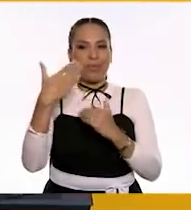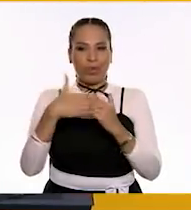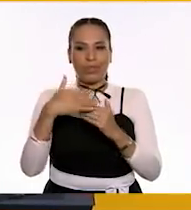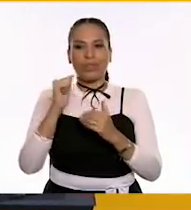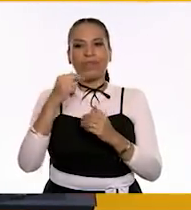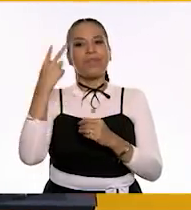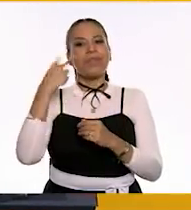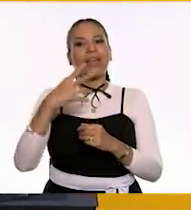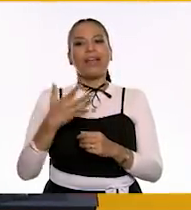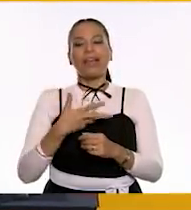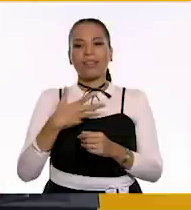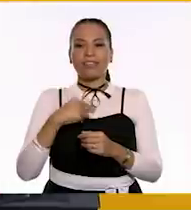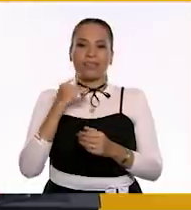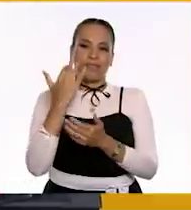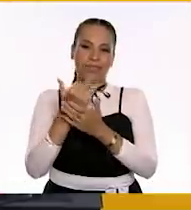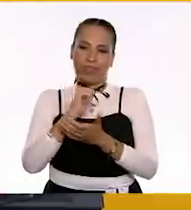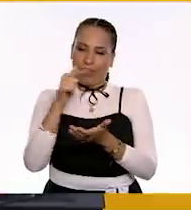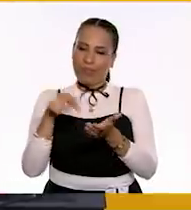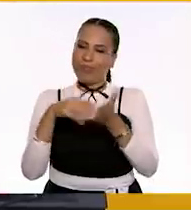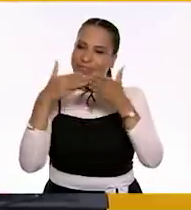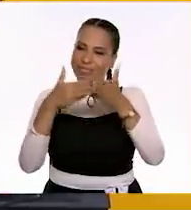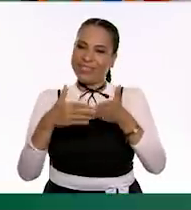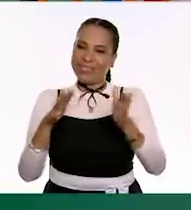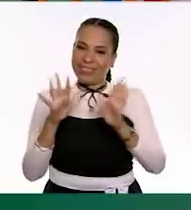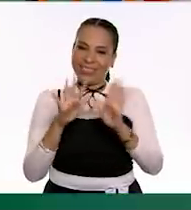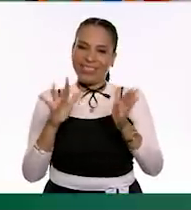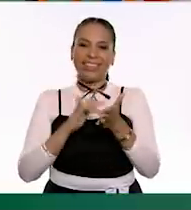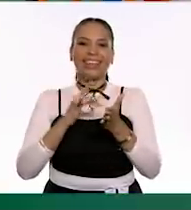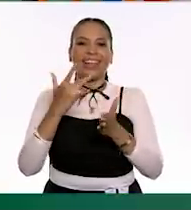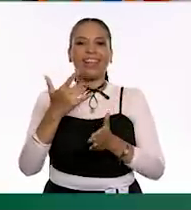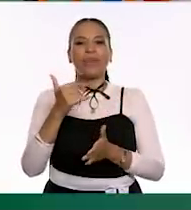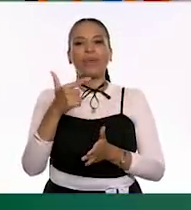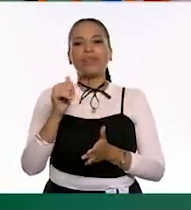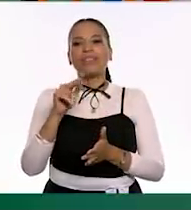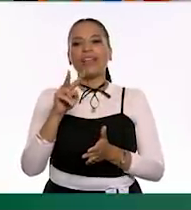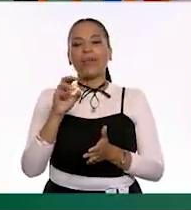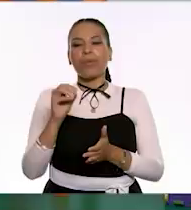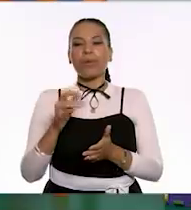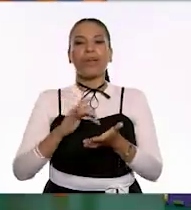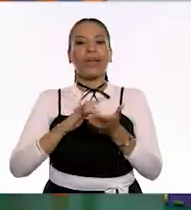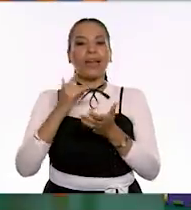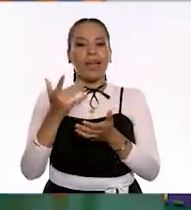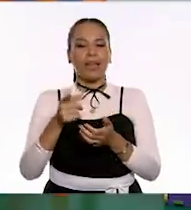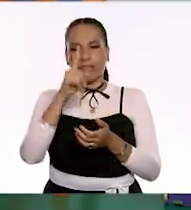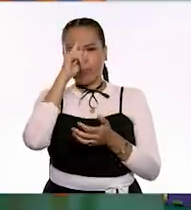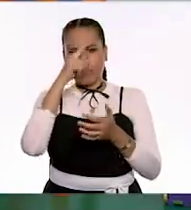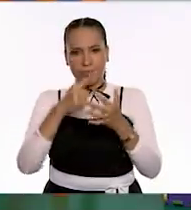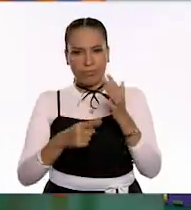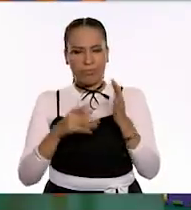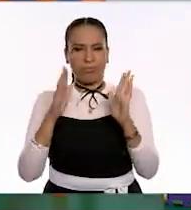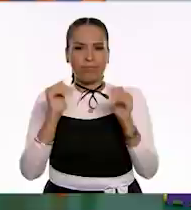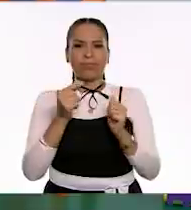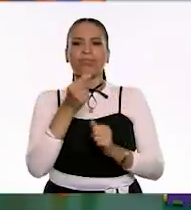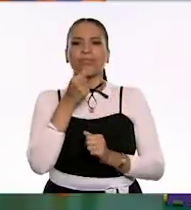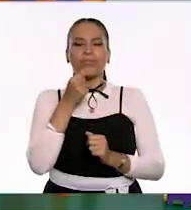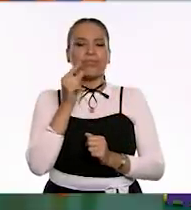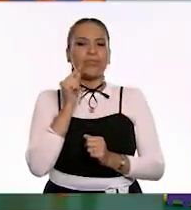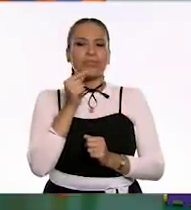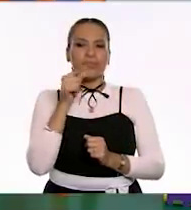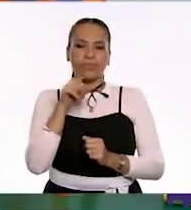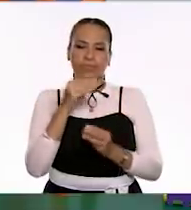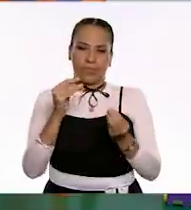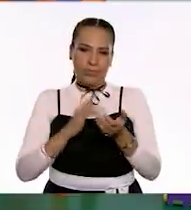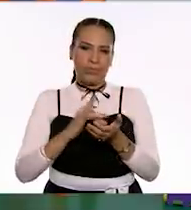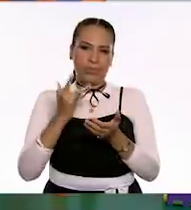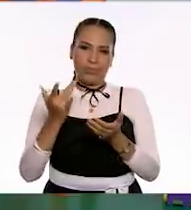viaje que tenga. Los espero en cualquier puerto. Adiós. Gracias, Gustavo. Alan, no, gracias por la recomendación. Despídete de las niñas y los niños. Pues